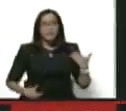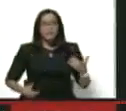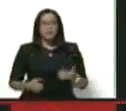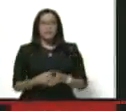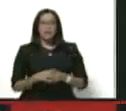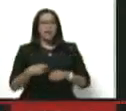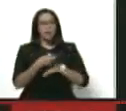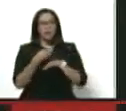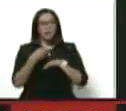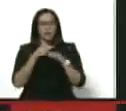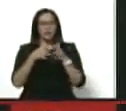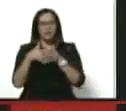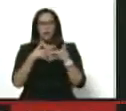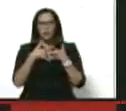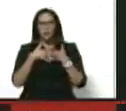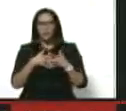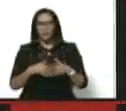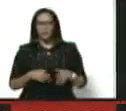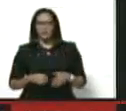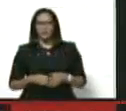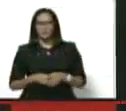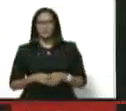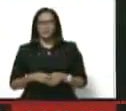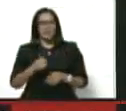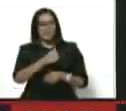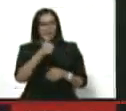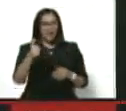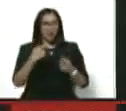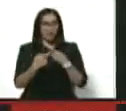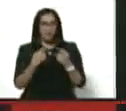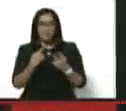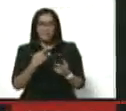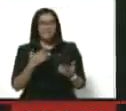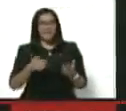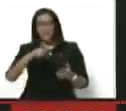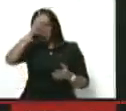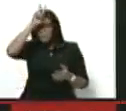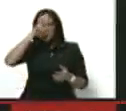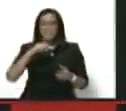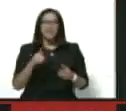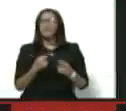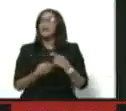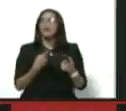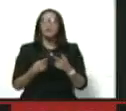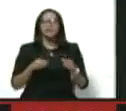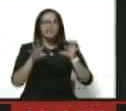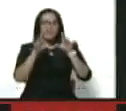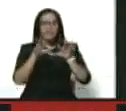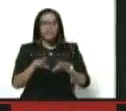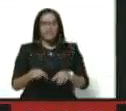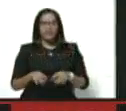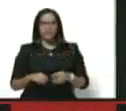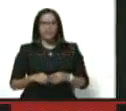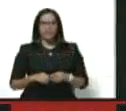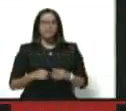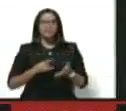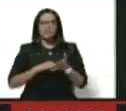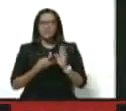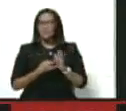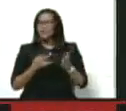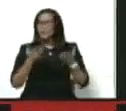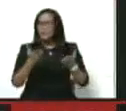al gobierno de Estados Unidos, ¿eh? Cada cosa que dicen, cada estupidez, cada cosa que escriben, significa para